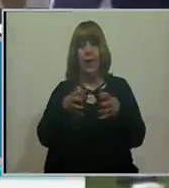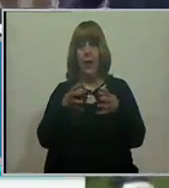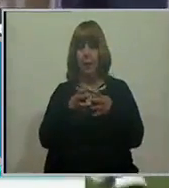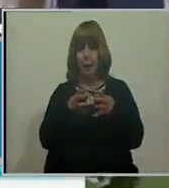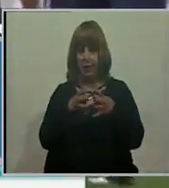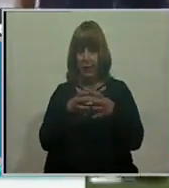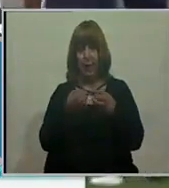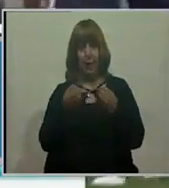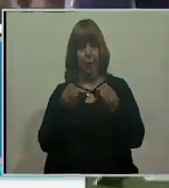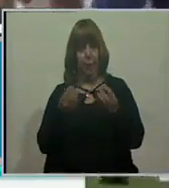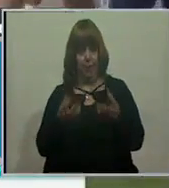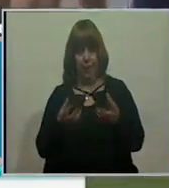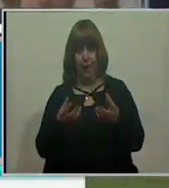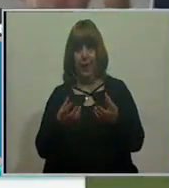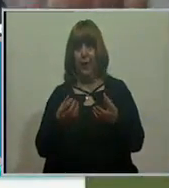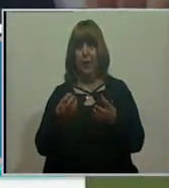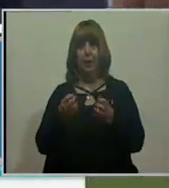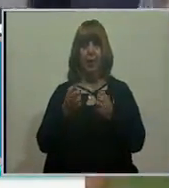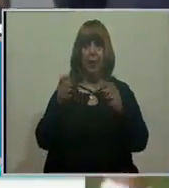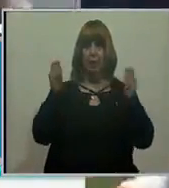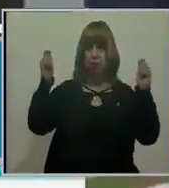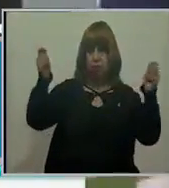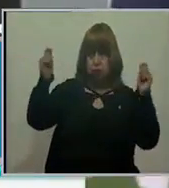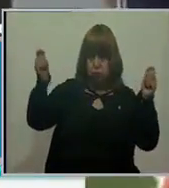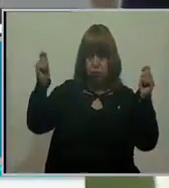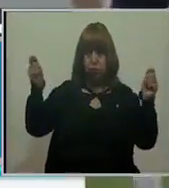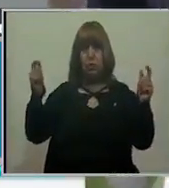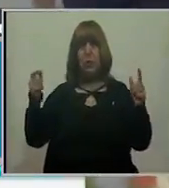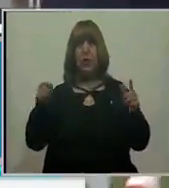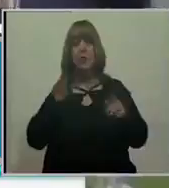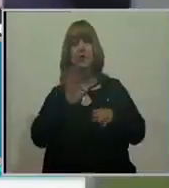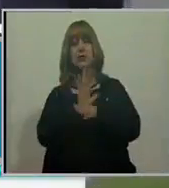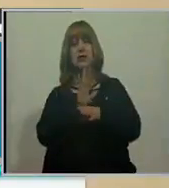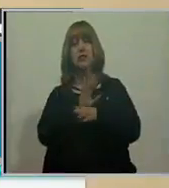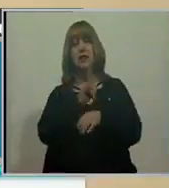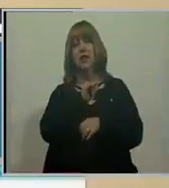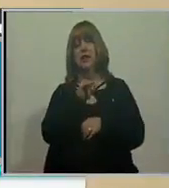hubieron manifestaciones es algo muy negativo